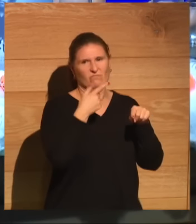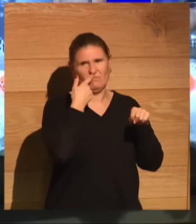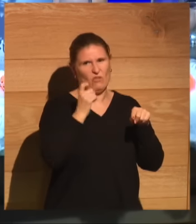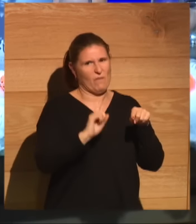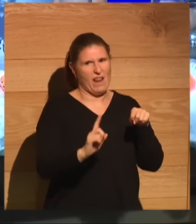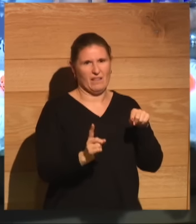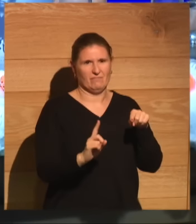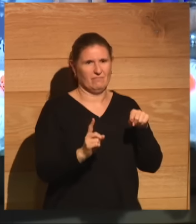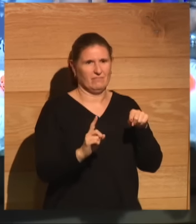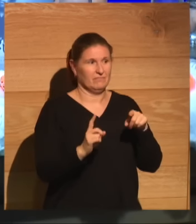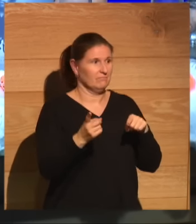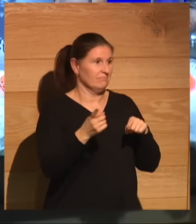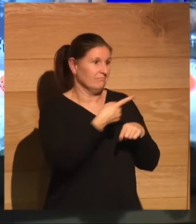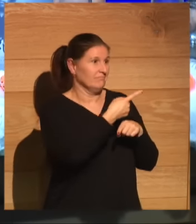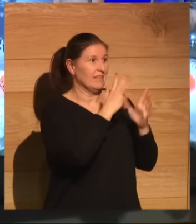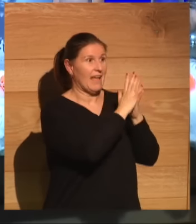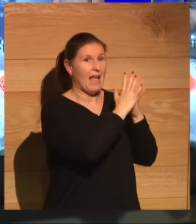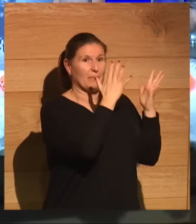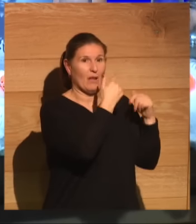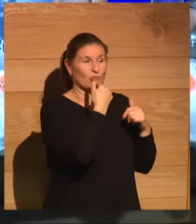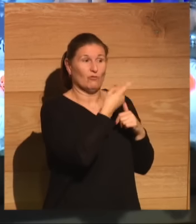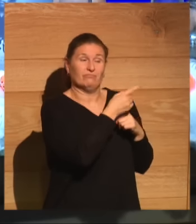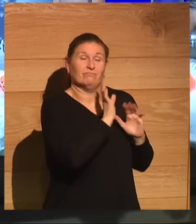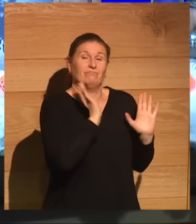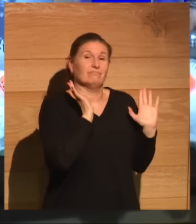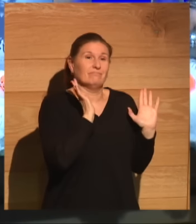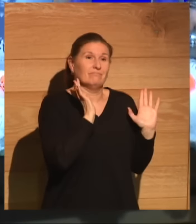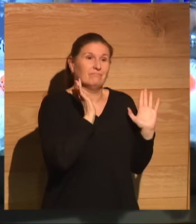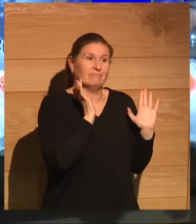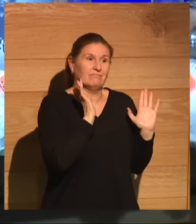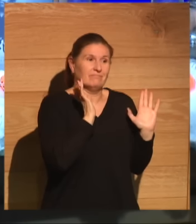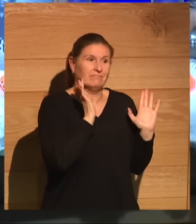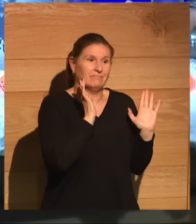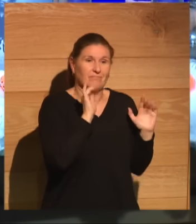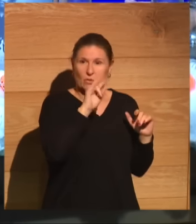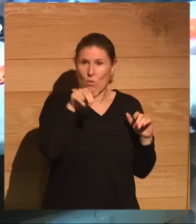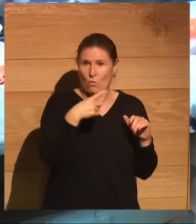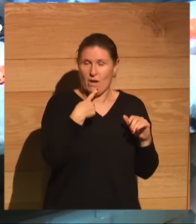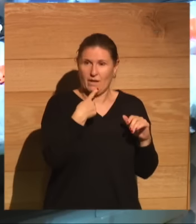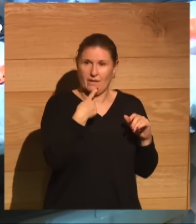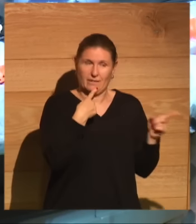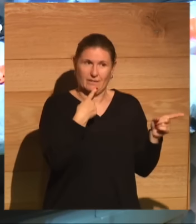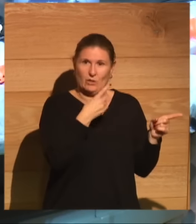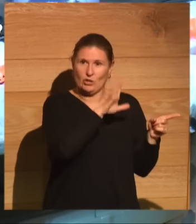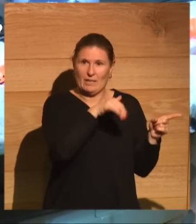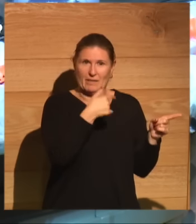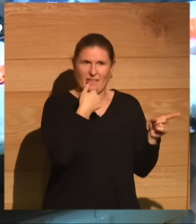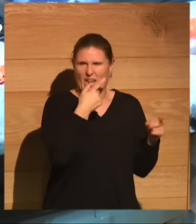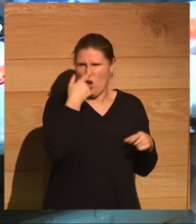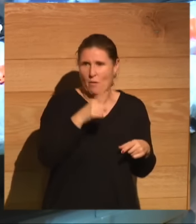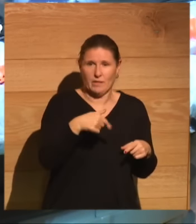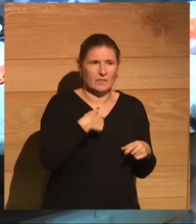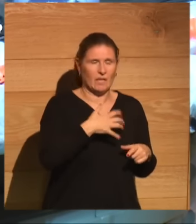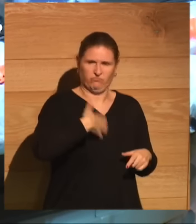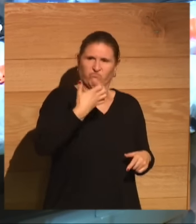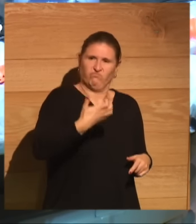que ha entrado, ha sido el aplauso de propios y extraños. Ya. Bueno, pues... A Juan no es que le haya parecido que no ha entrado, está indignado.